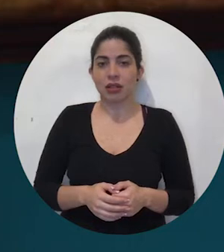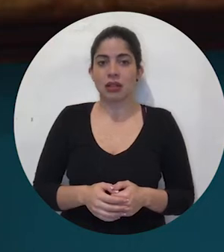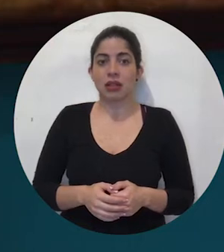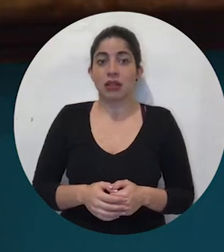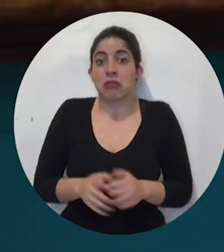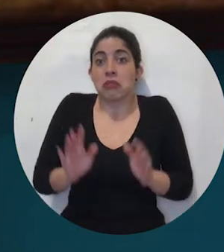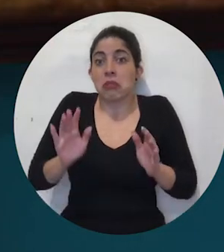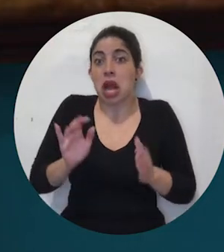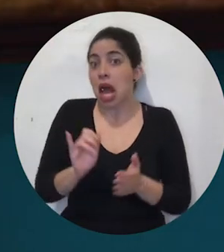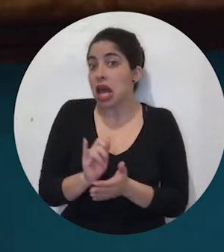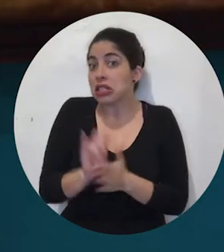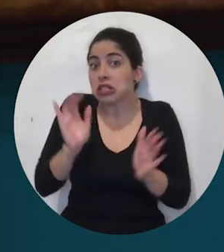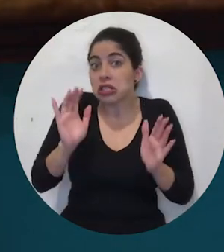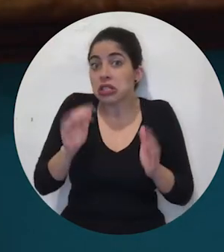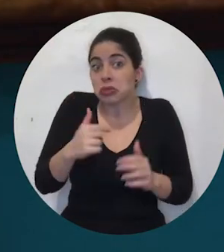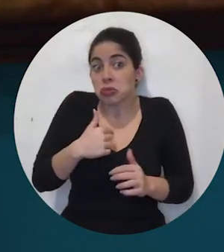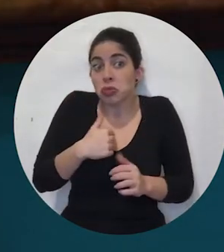inteligencia.